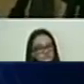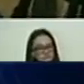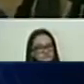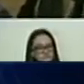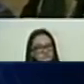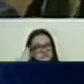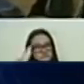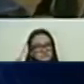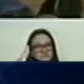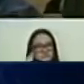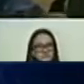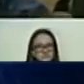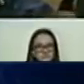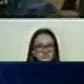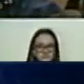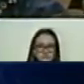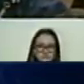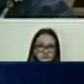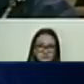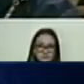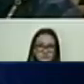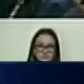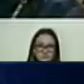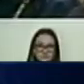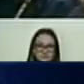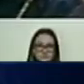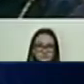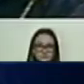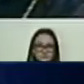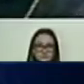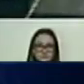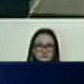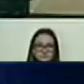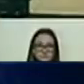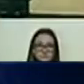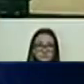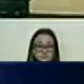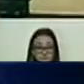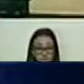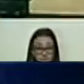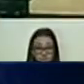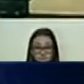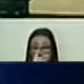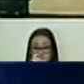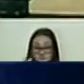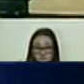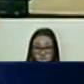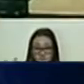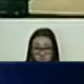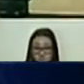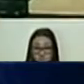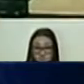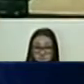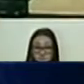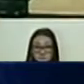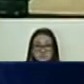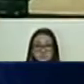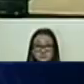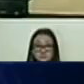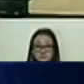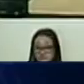Así que estos inicios de año 2018 ha sido de un gran dinamismo. Estamos a 15 de